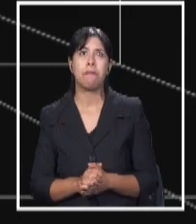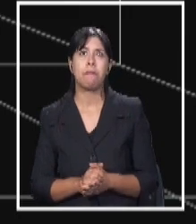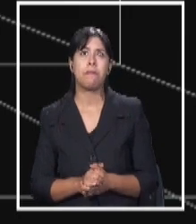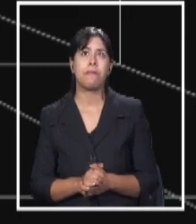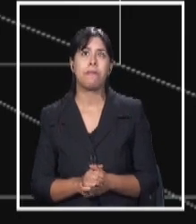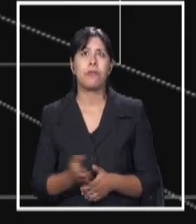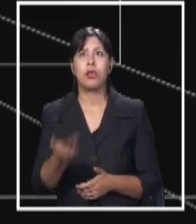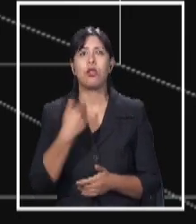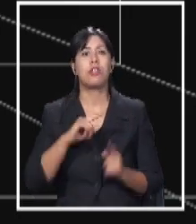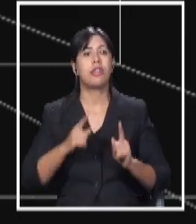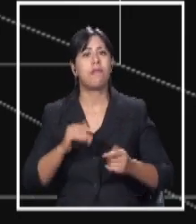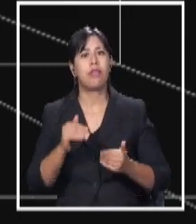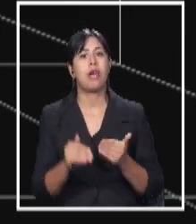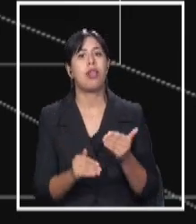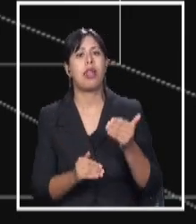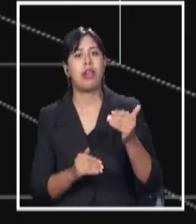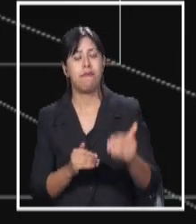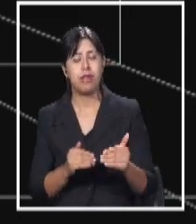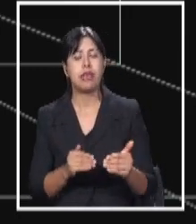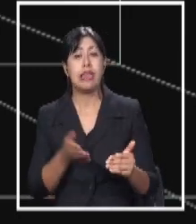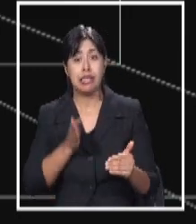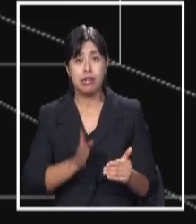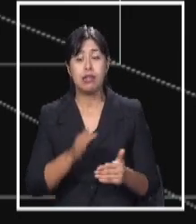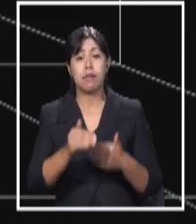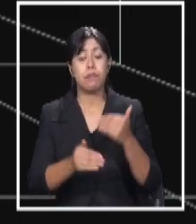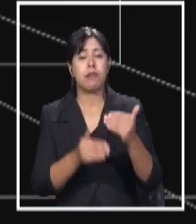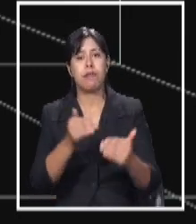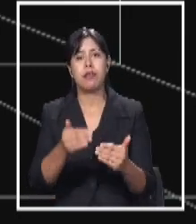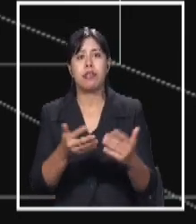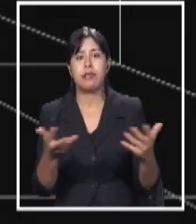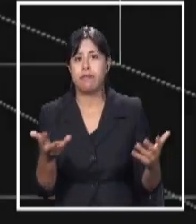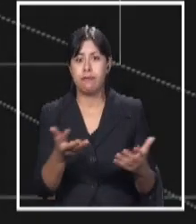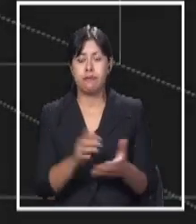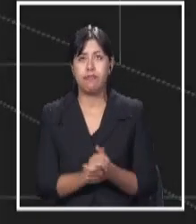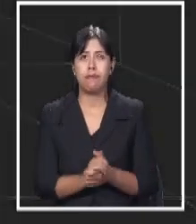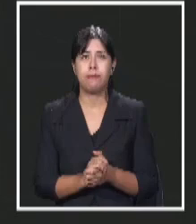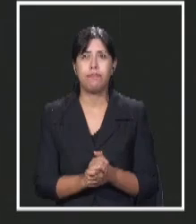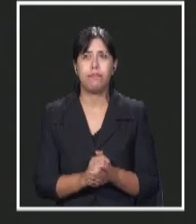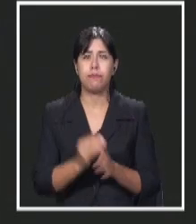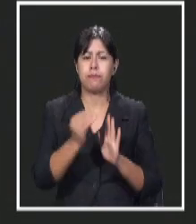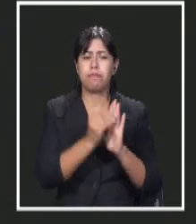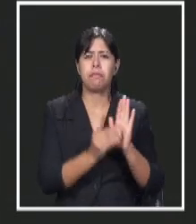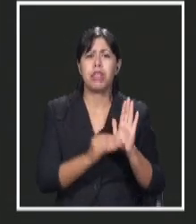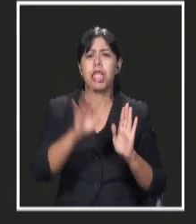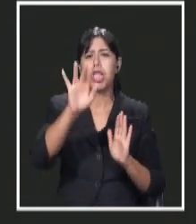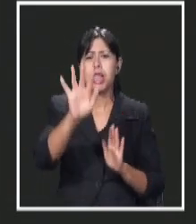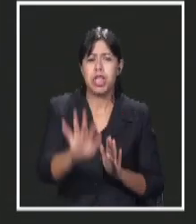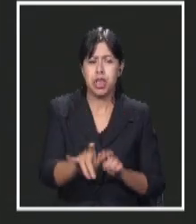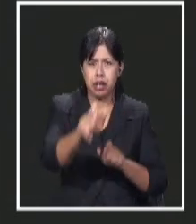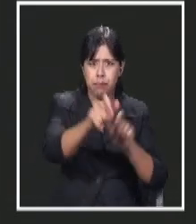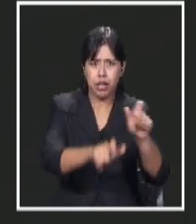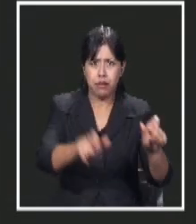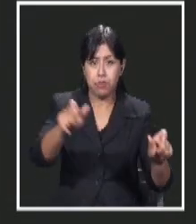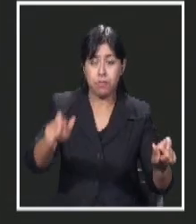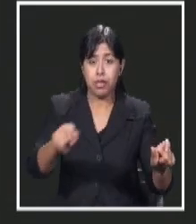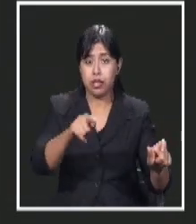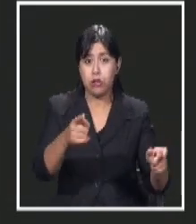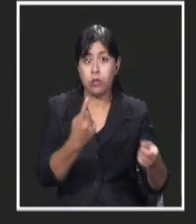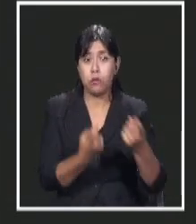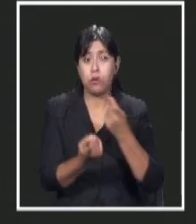Tenemos que avanzar y estamos avanzando en poder, en base a algunos atributos o características de las personas que